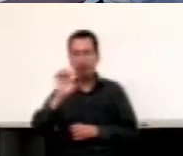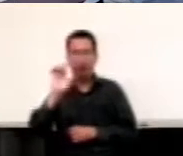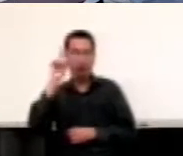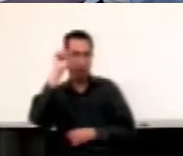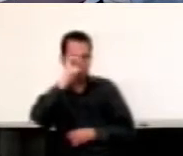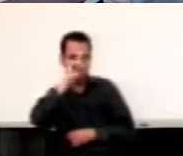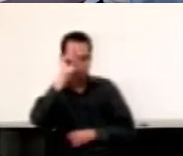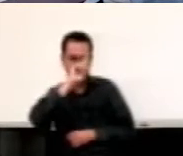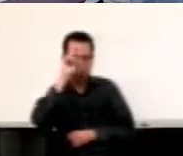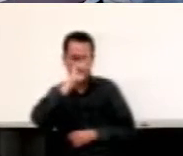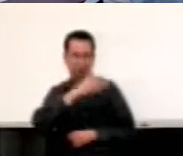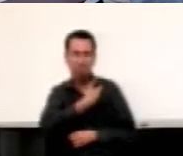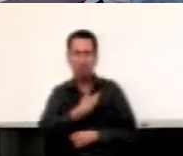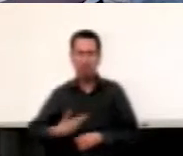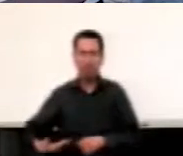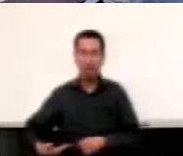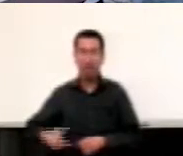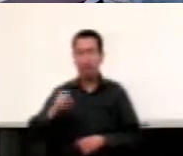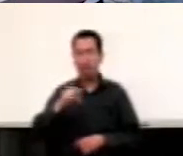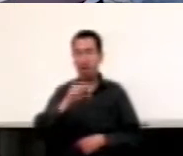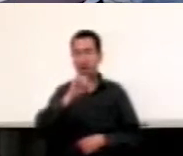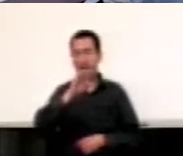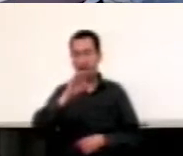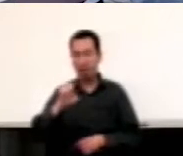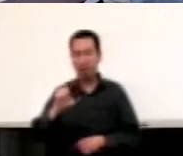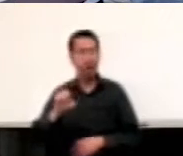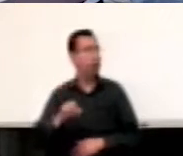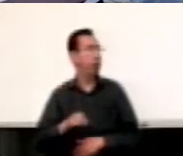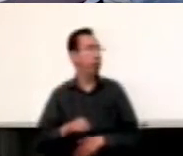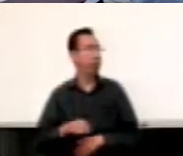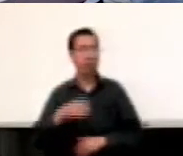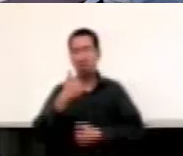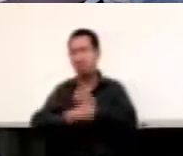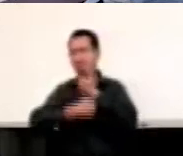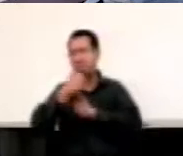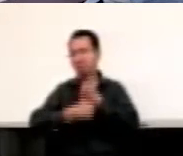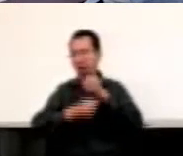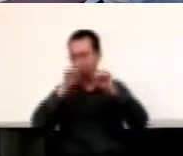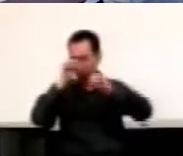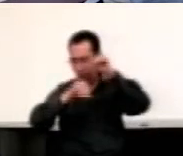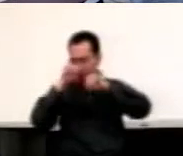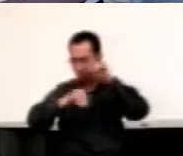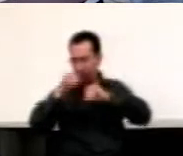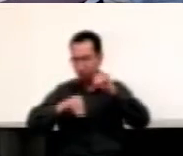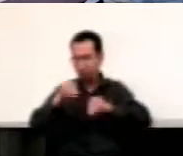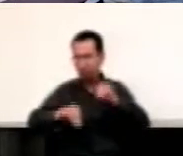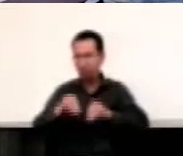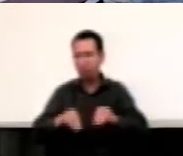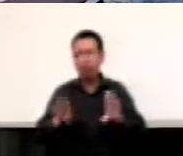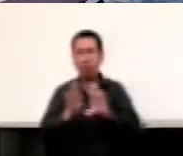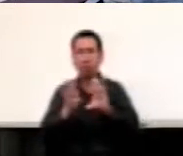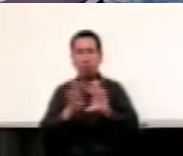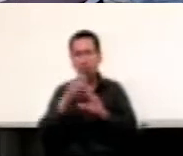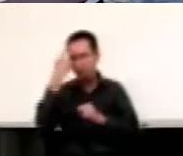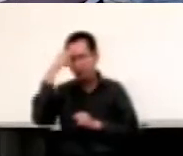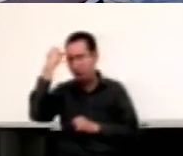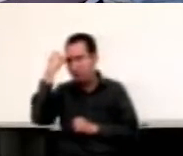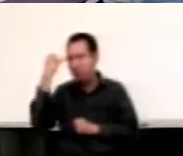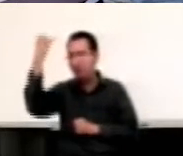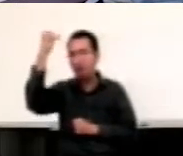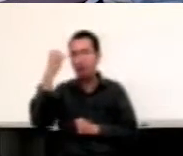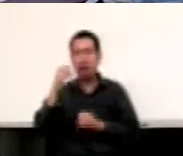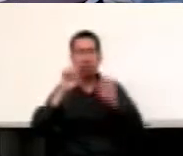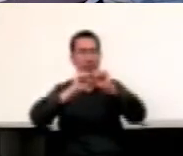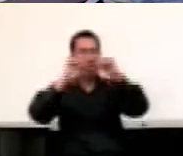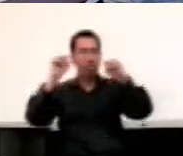presidente y posteriormente en la Dirección Ejecutiva de Administración. Colaboró en el diseño y puesta en operación de la Unidad Técnica de Planeación, el